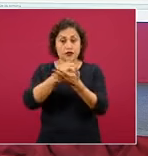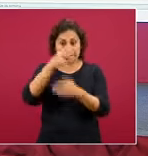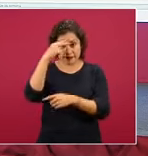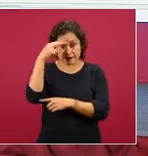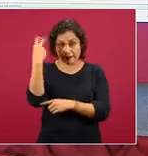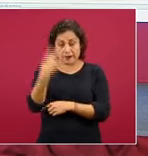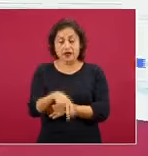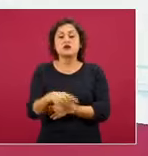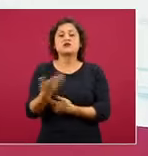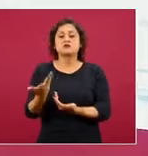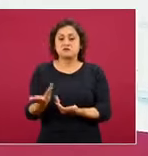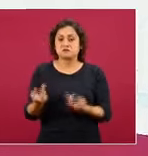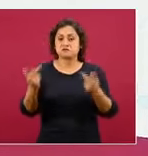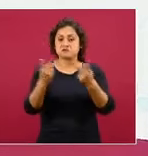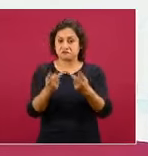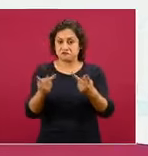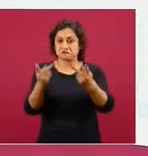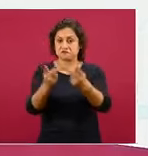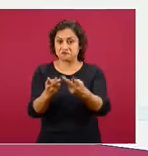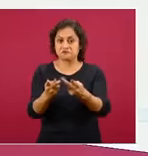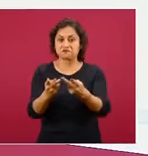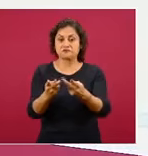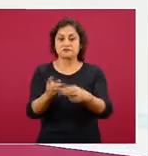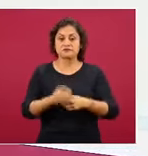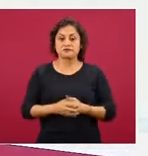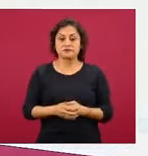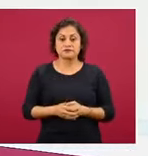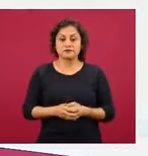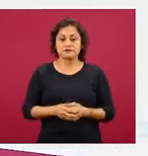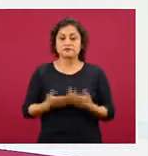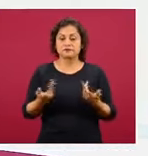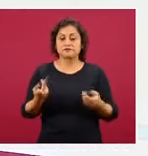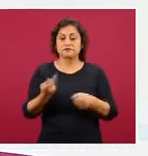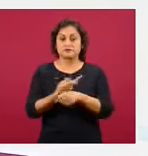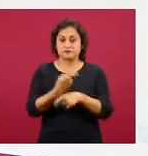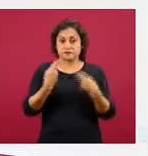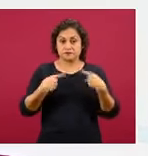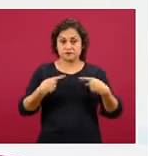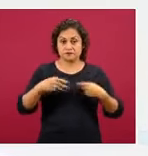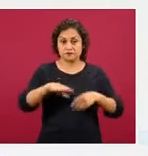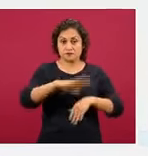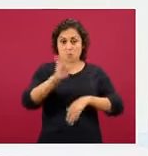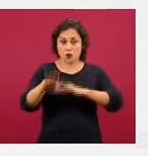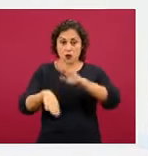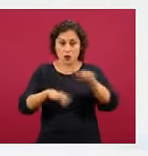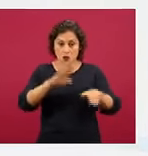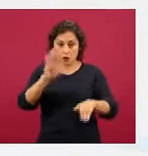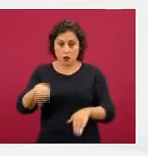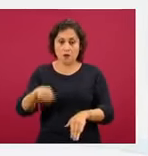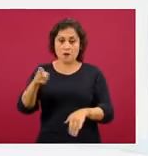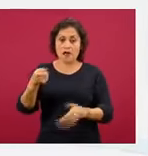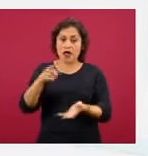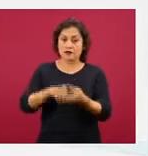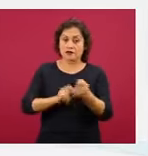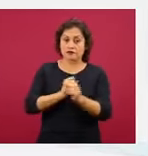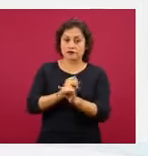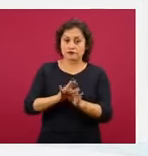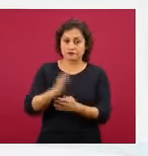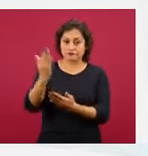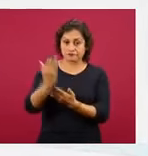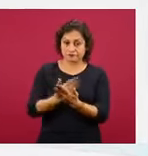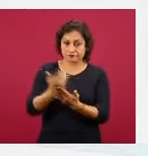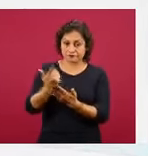muy parecida a la misma curva que vemos de la mortalidad en el caso del CISBER, donde tuvimos un